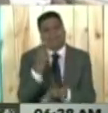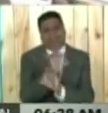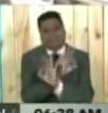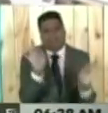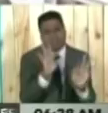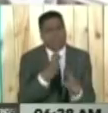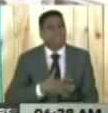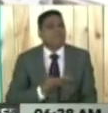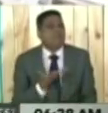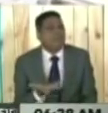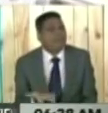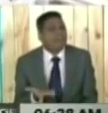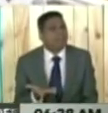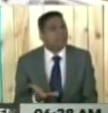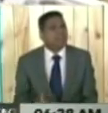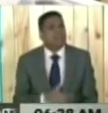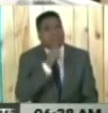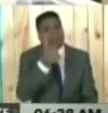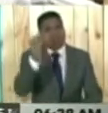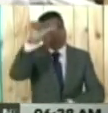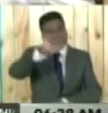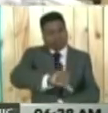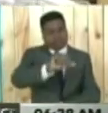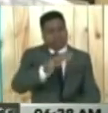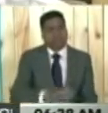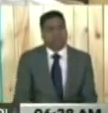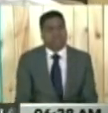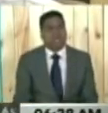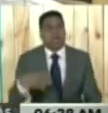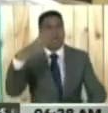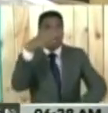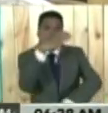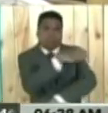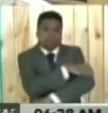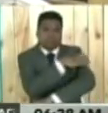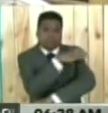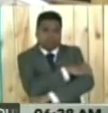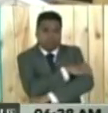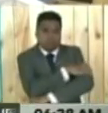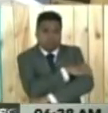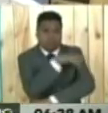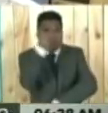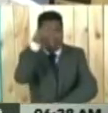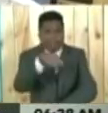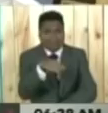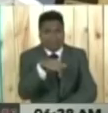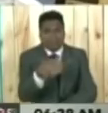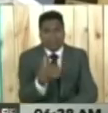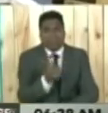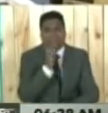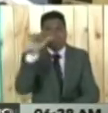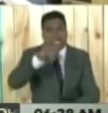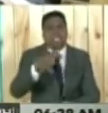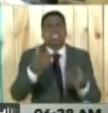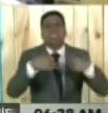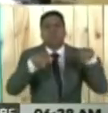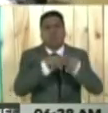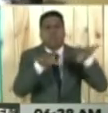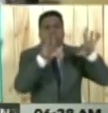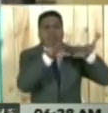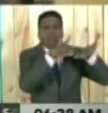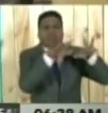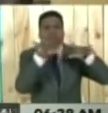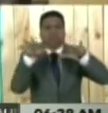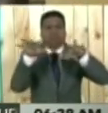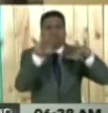pueden hacerlo. Bueno, son unos fracasados. La derecha en este país es fracasada. Títere del imperio que ya no le